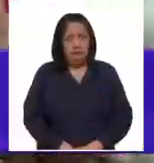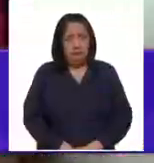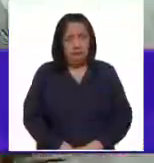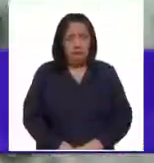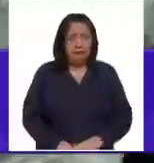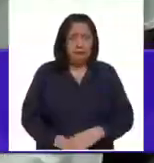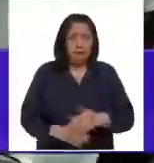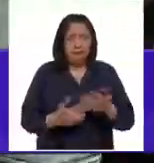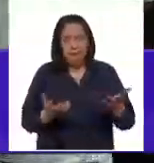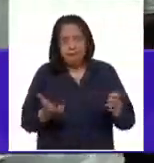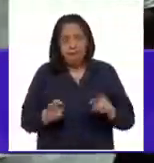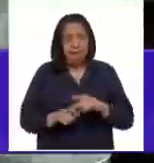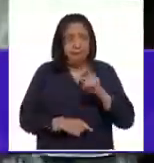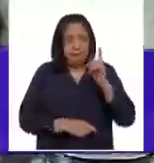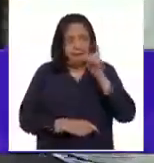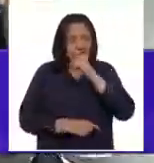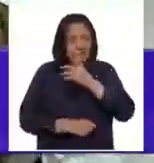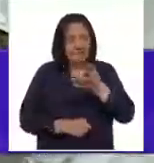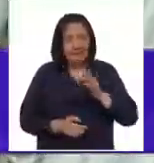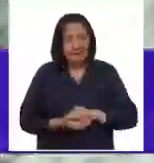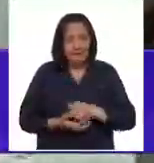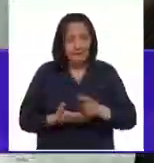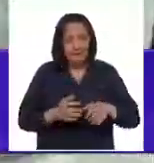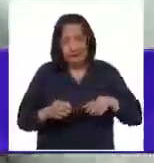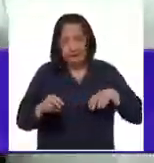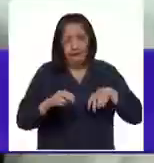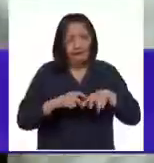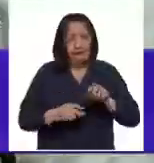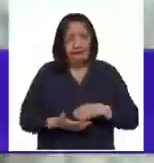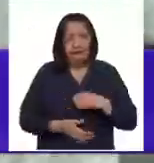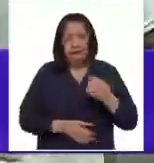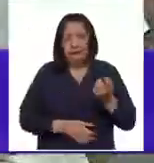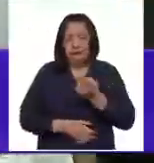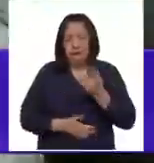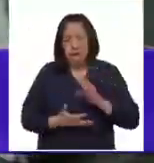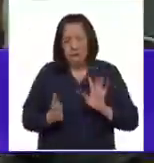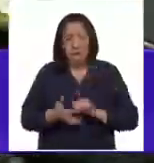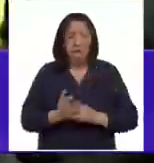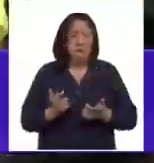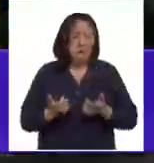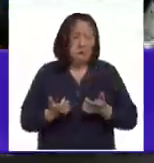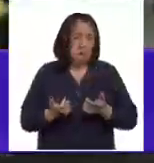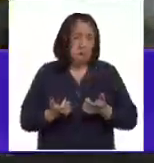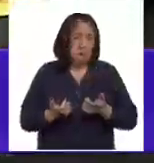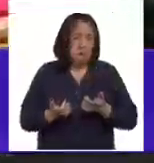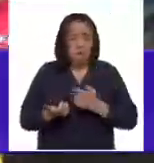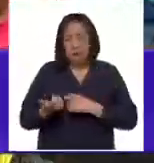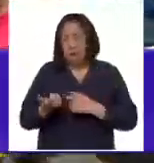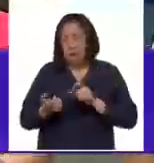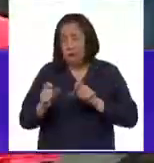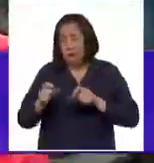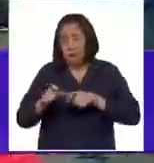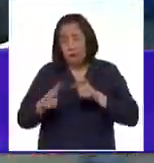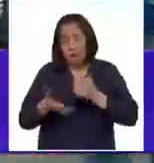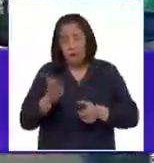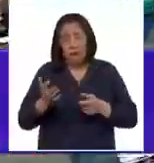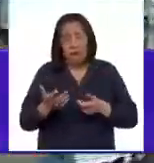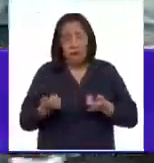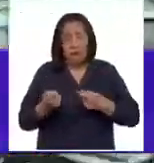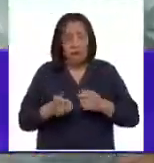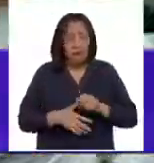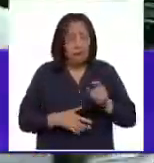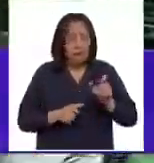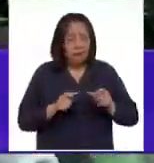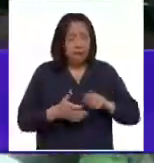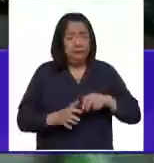un poco complica el tránsito, porque no solamente son los mismos comerciantes, sino también las personas que se paran ahí a comprar y no